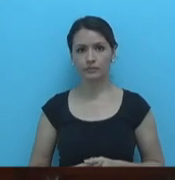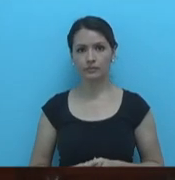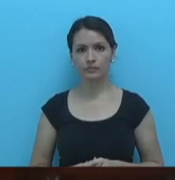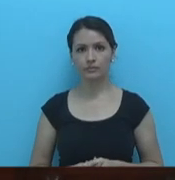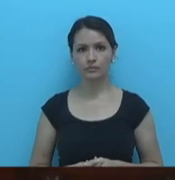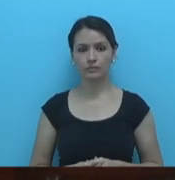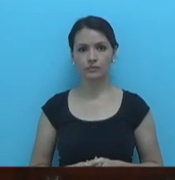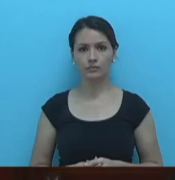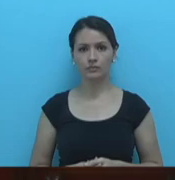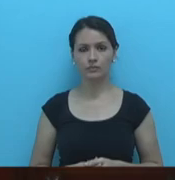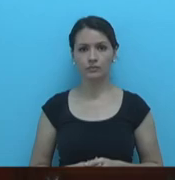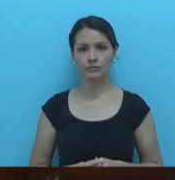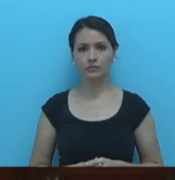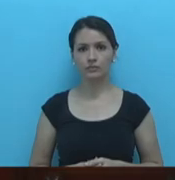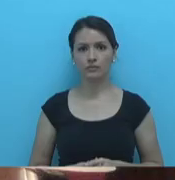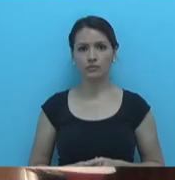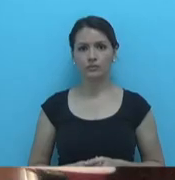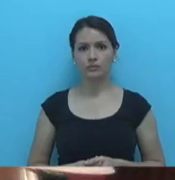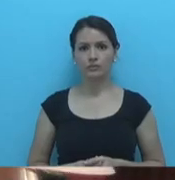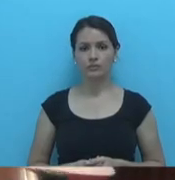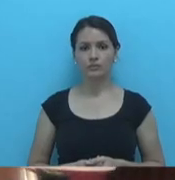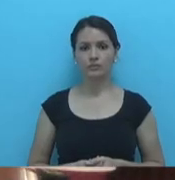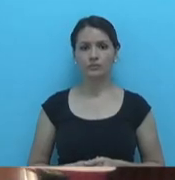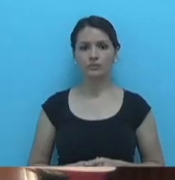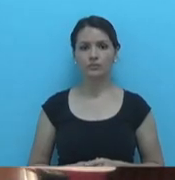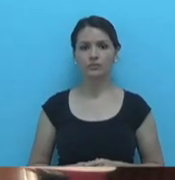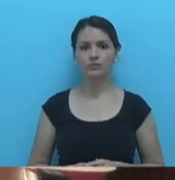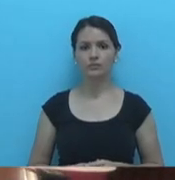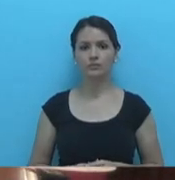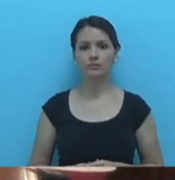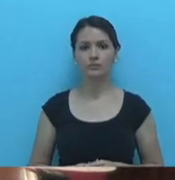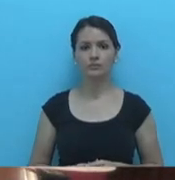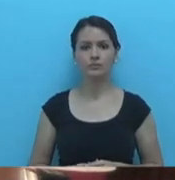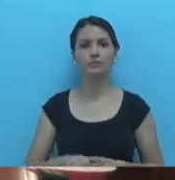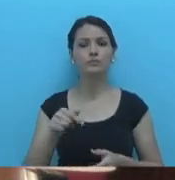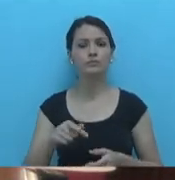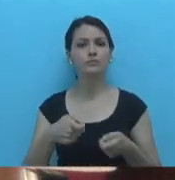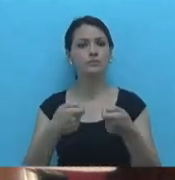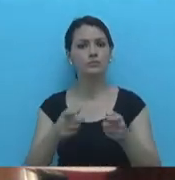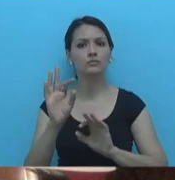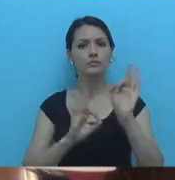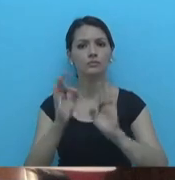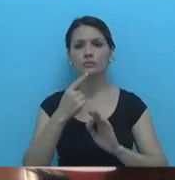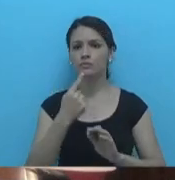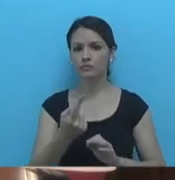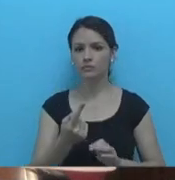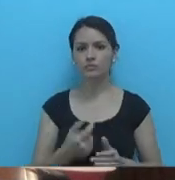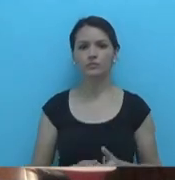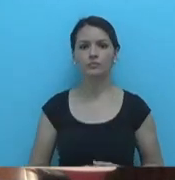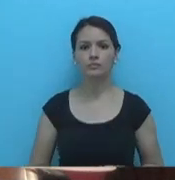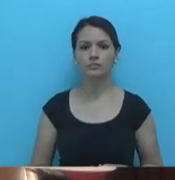Diputado Simoncini, tiene usted la palabra. Gracias, señor presidente. Para dar ingreso a un proyecto de declaración